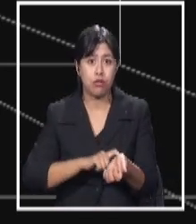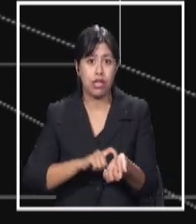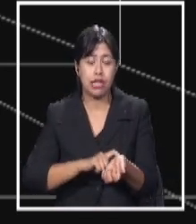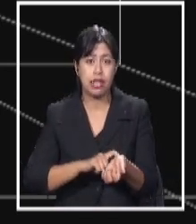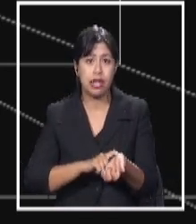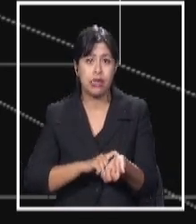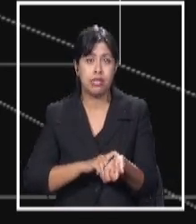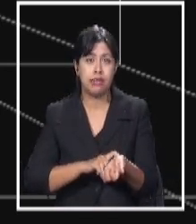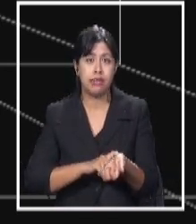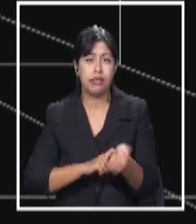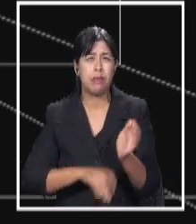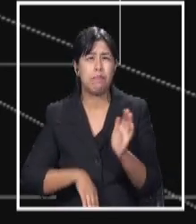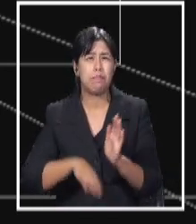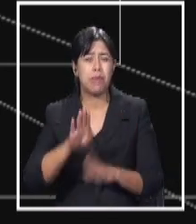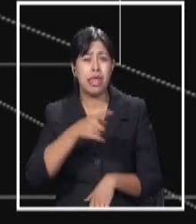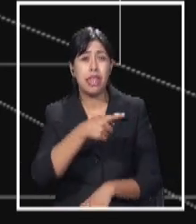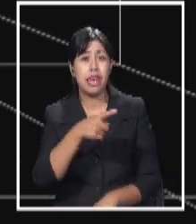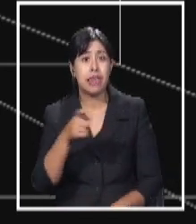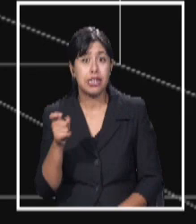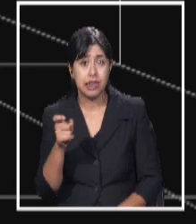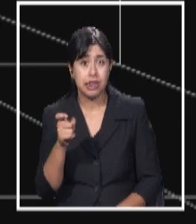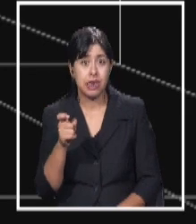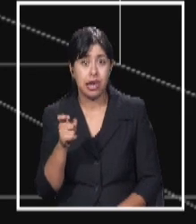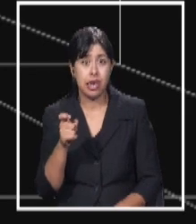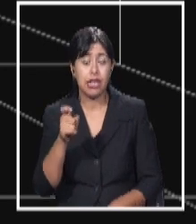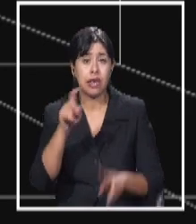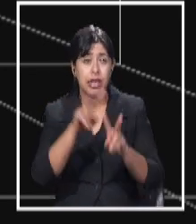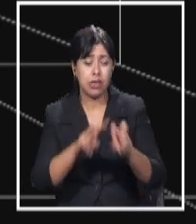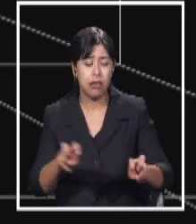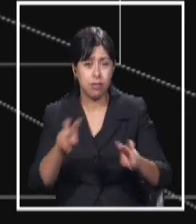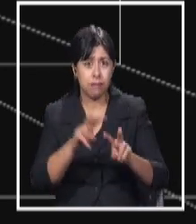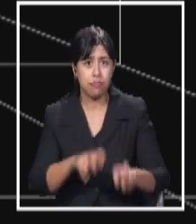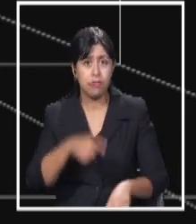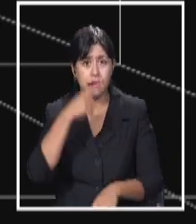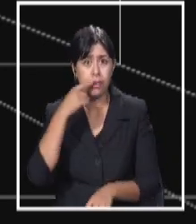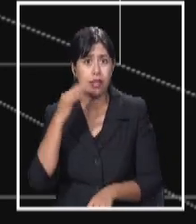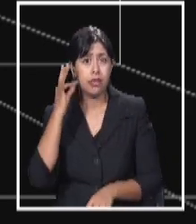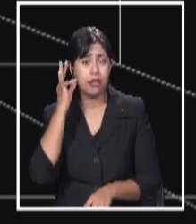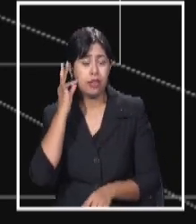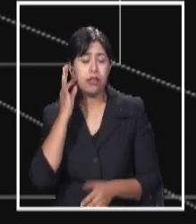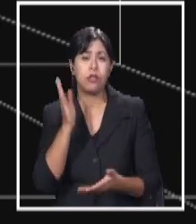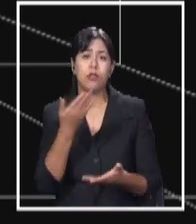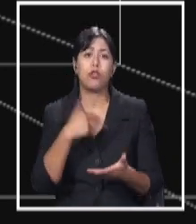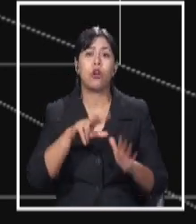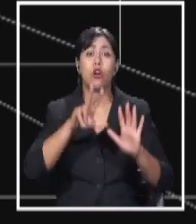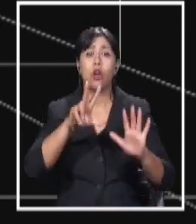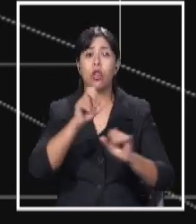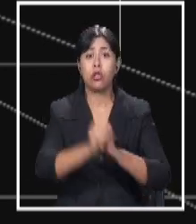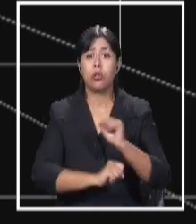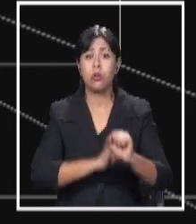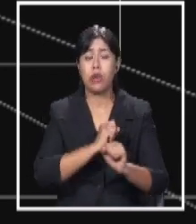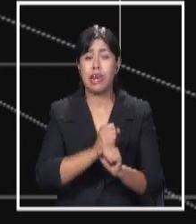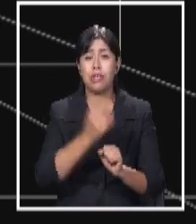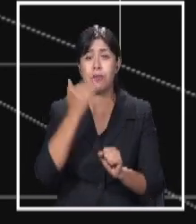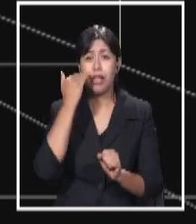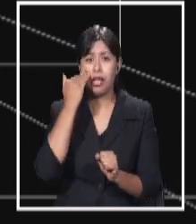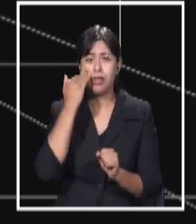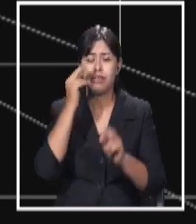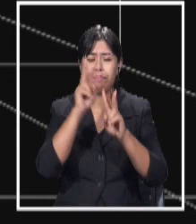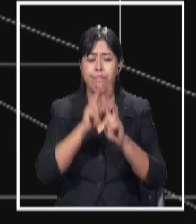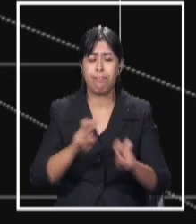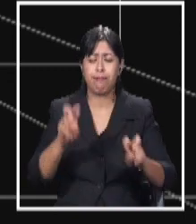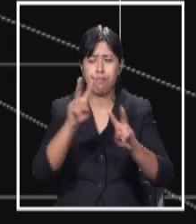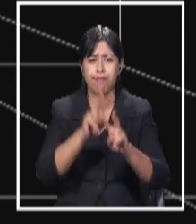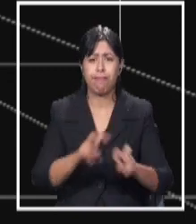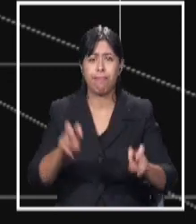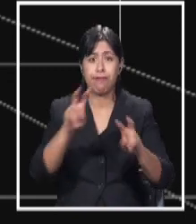donde más de 100 investigadores e investigadoras llevamos 8 años, casi 8 años, investigando la